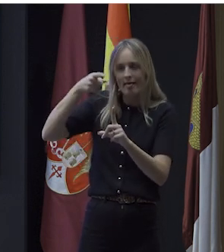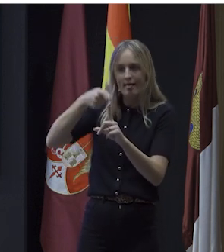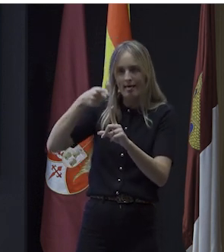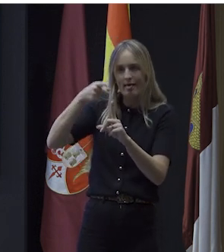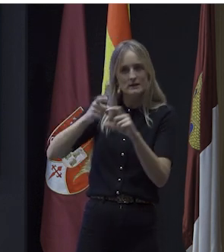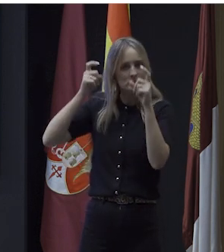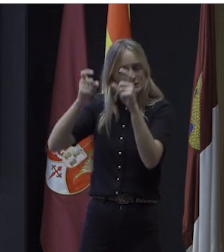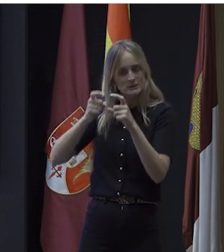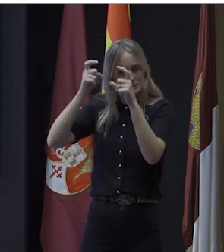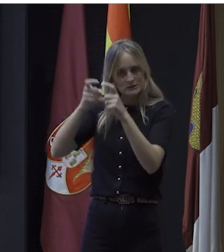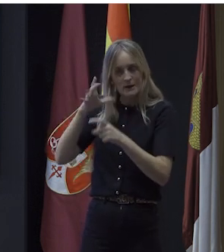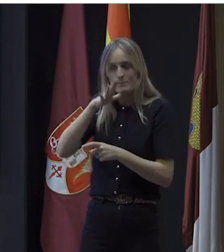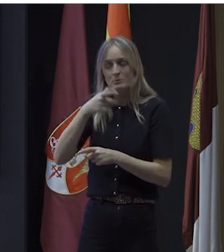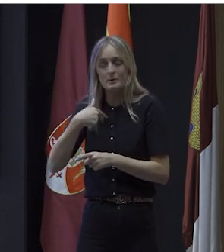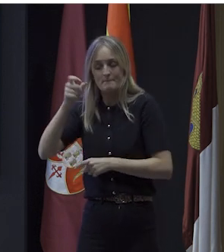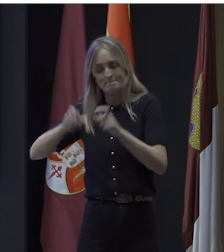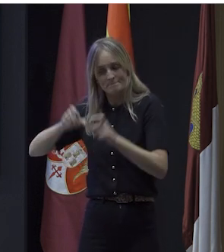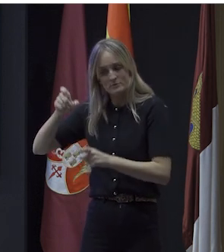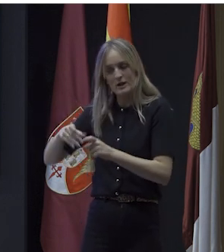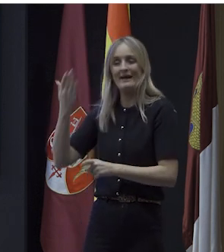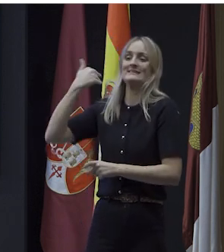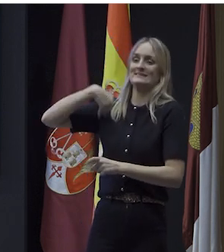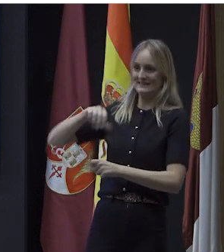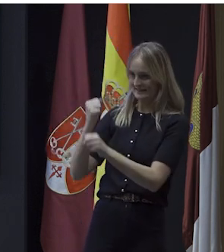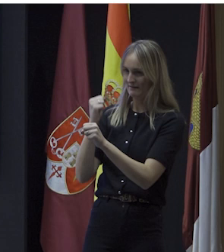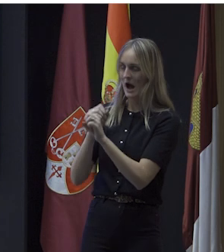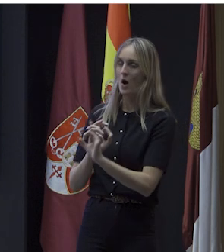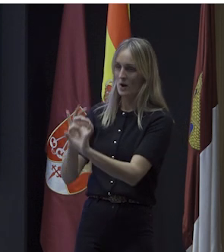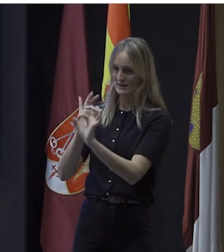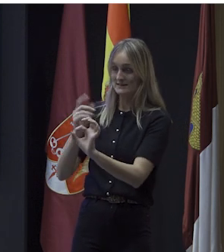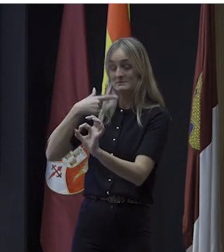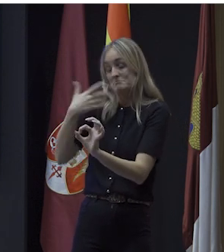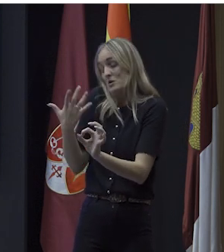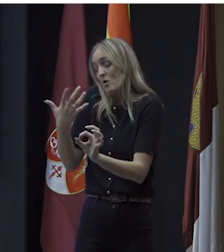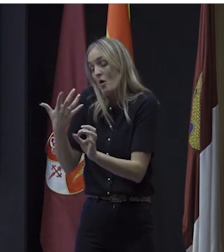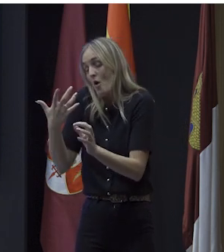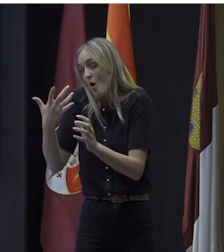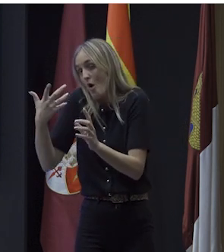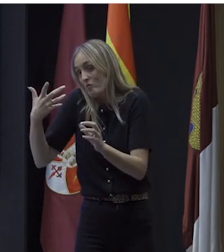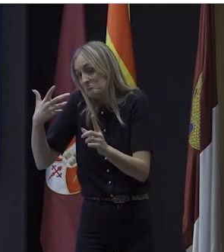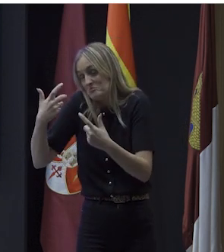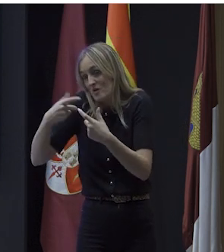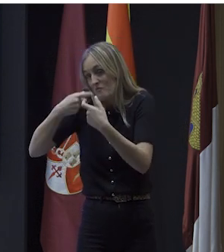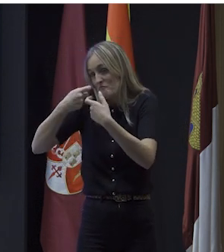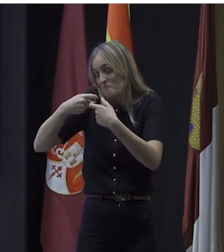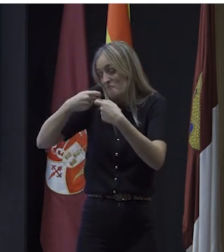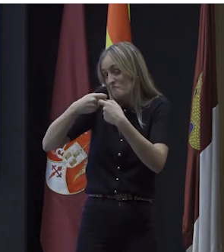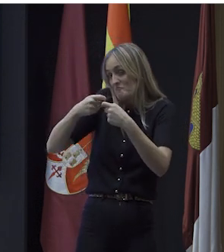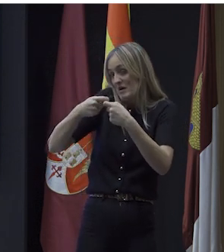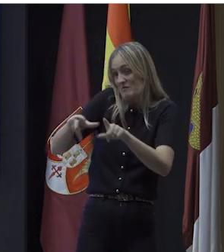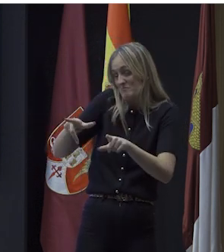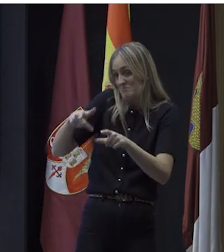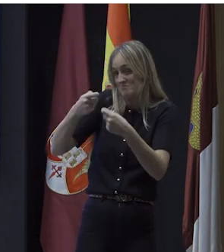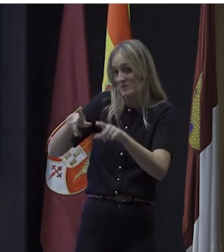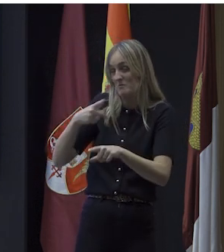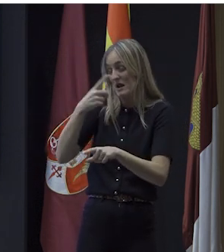porque había habido cirujanos que ya habían hecho algún tipo de bypass, pero o bien no les había funcionado, o habían hecho un caso, lo habían abandonado, no habían